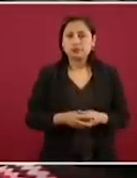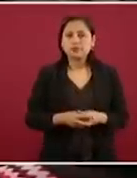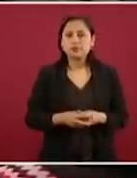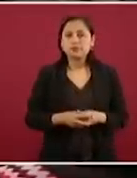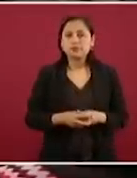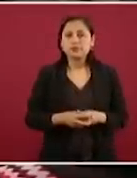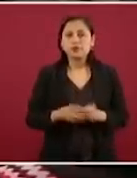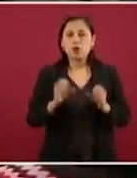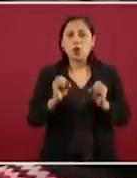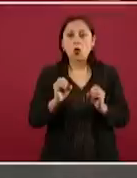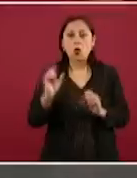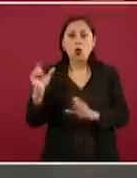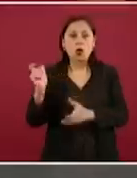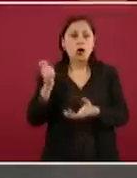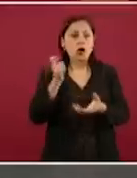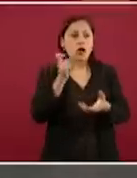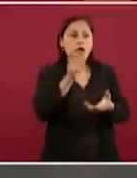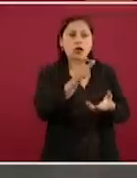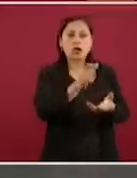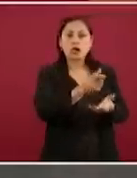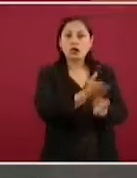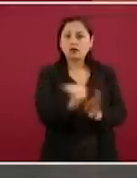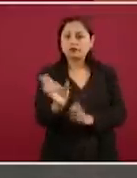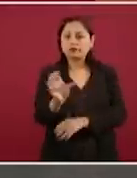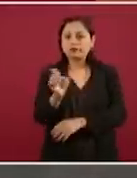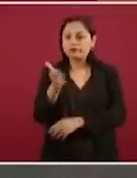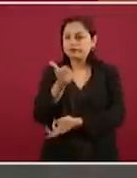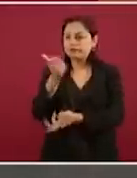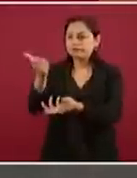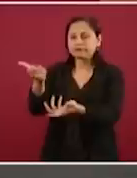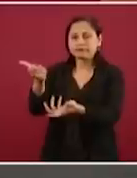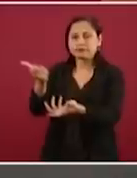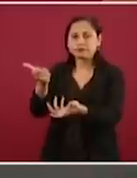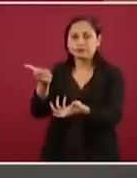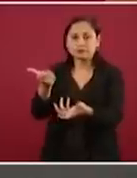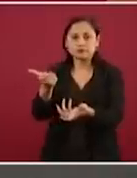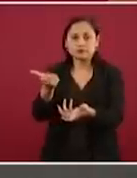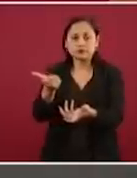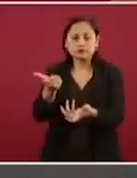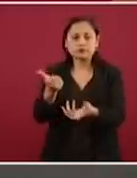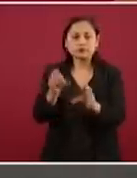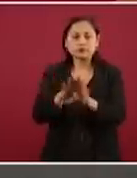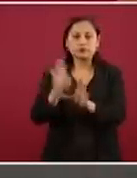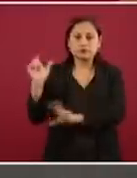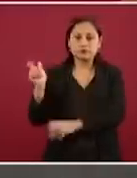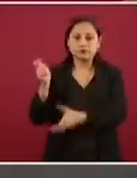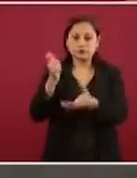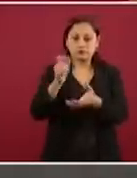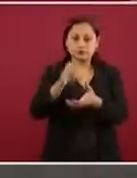no llegaba completo, llegaba con moche.